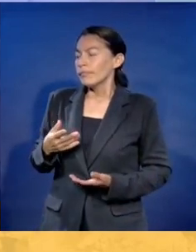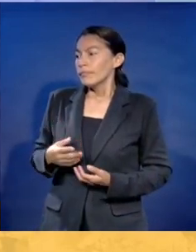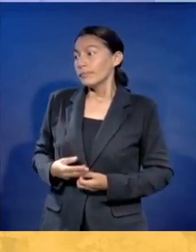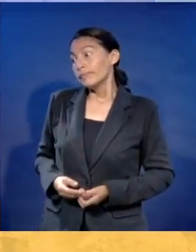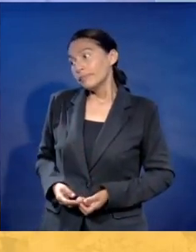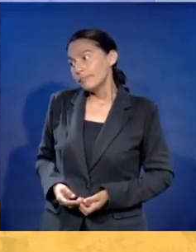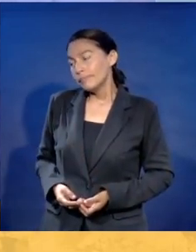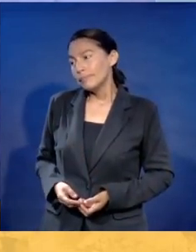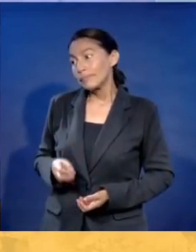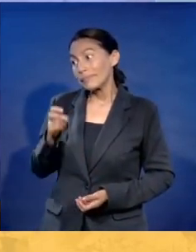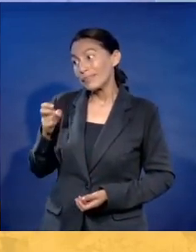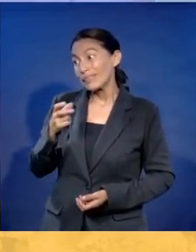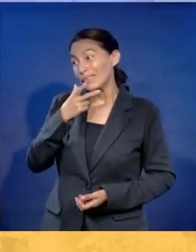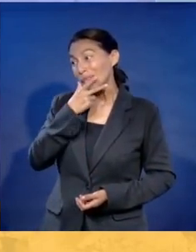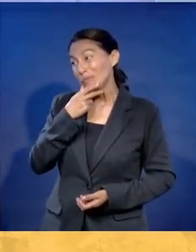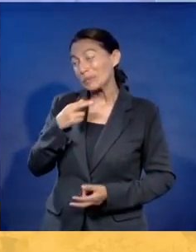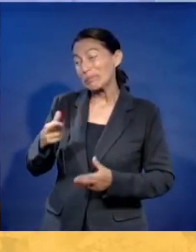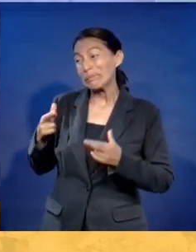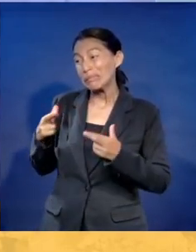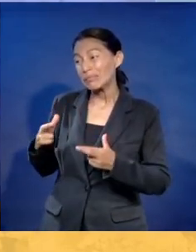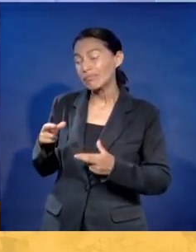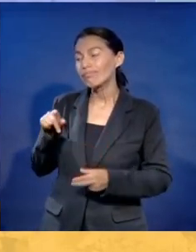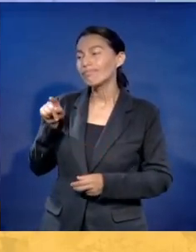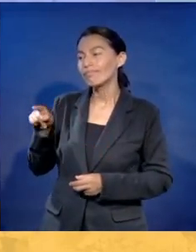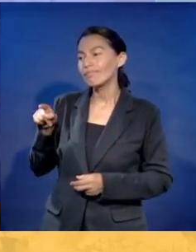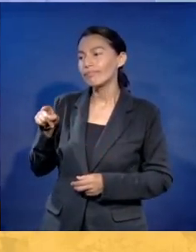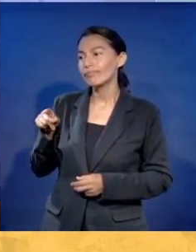ese hombre rico eres tú